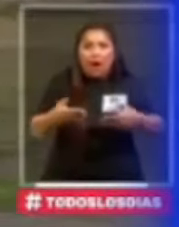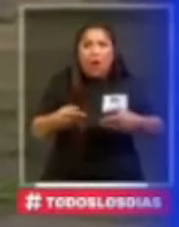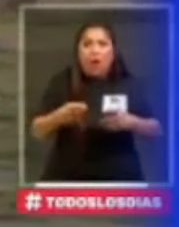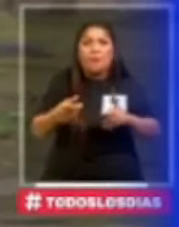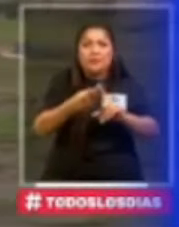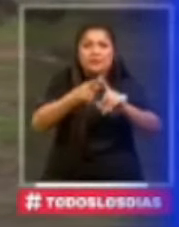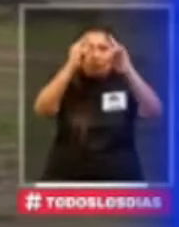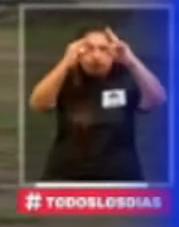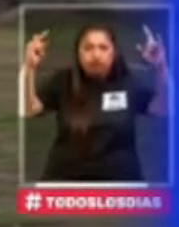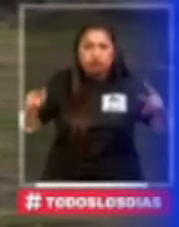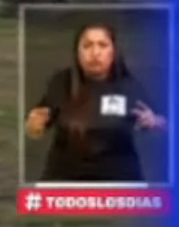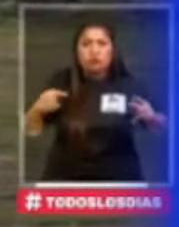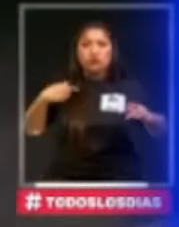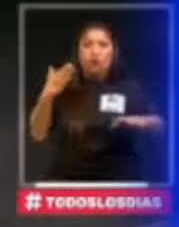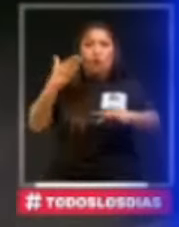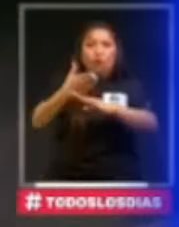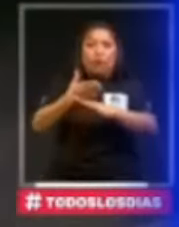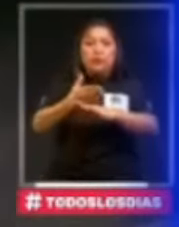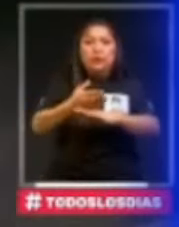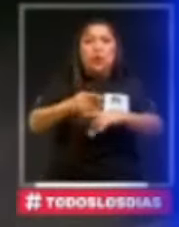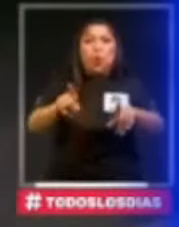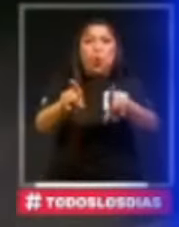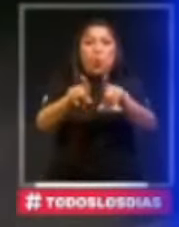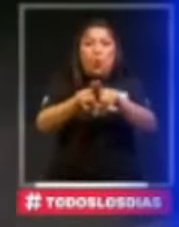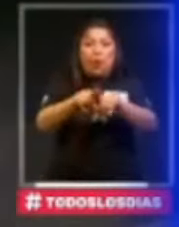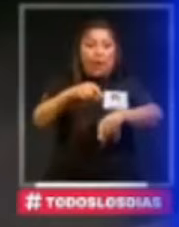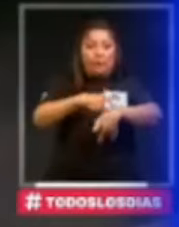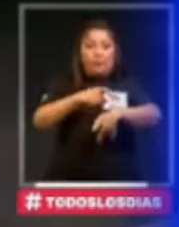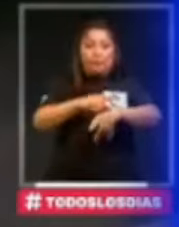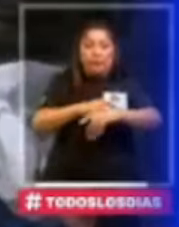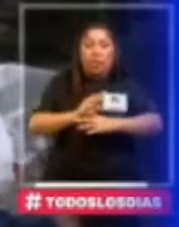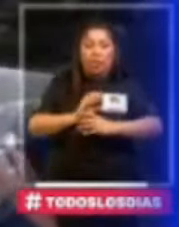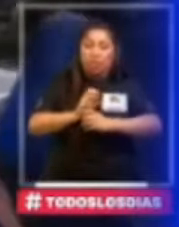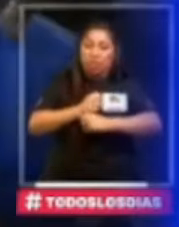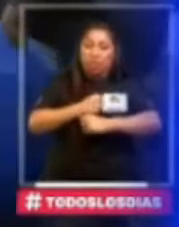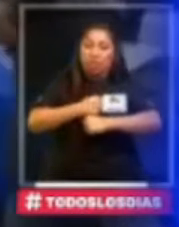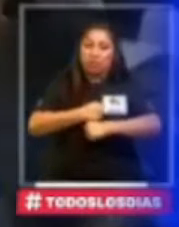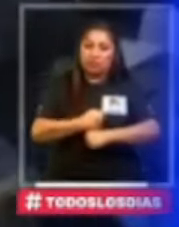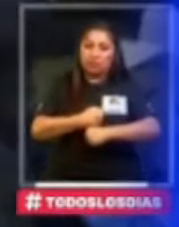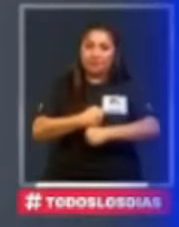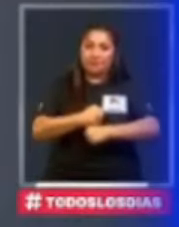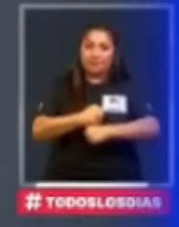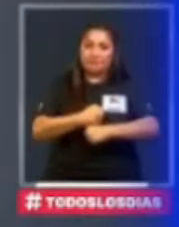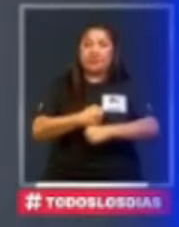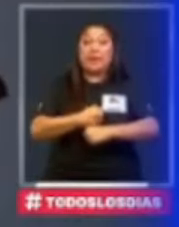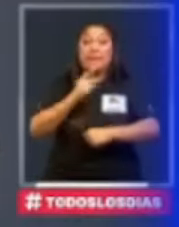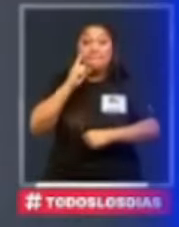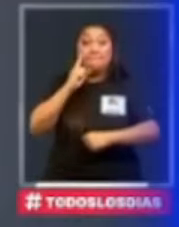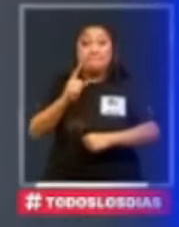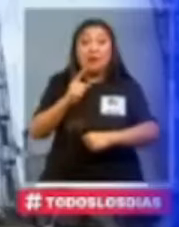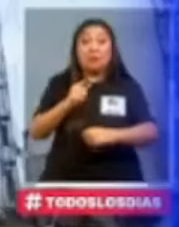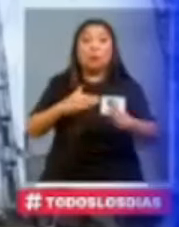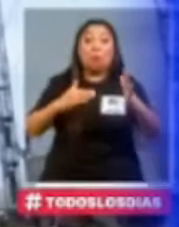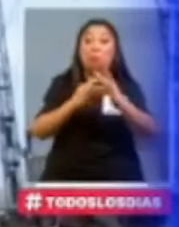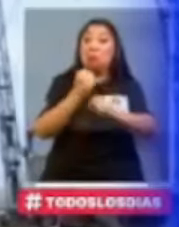Y salir en ese momento a la función fue, sin lugar a duda, uno de los momentos más amargos que viví. Pero nunca paramos de trabajar. Partimos la